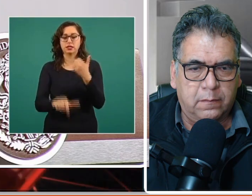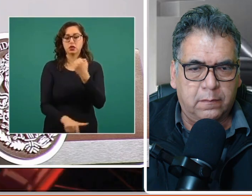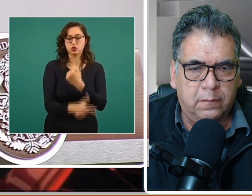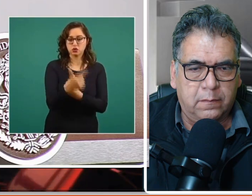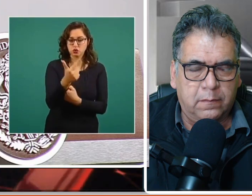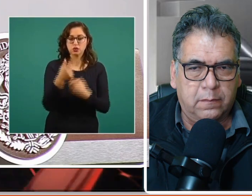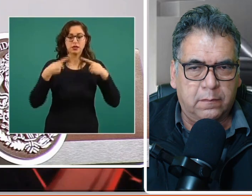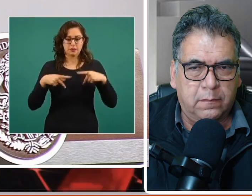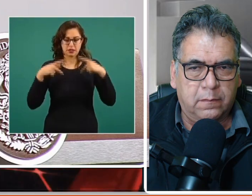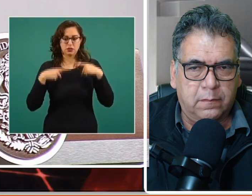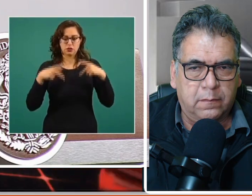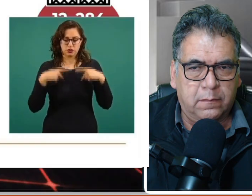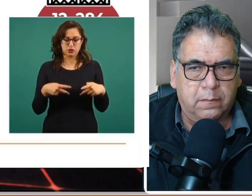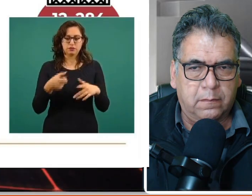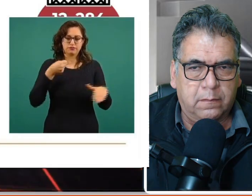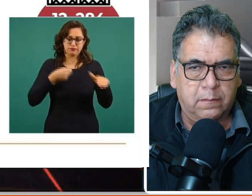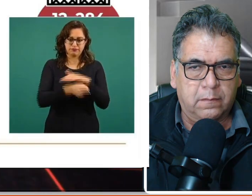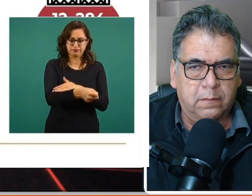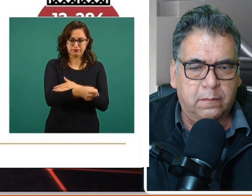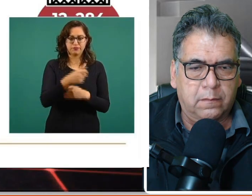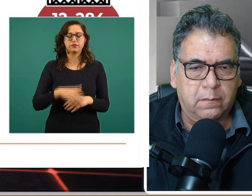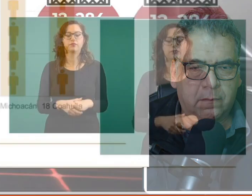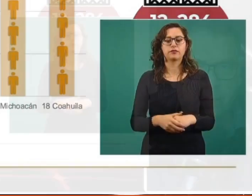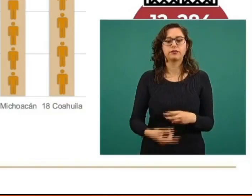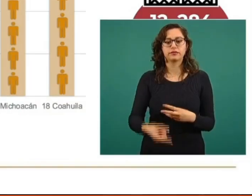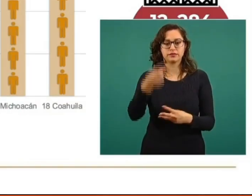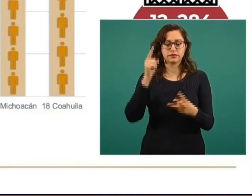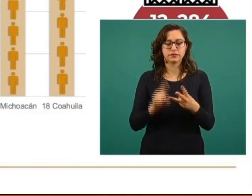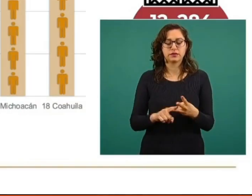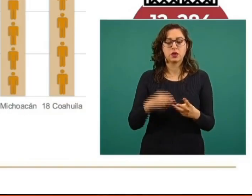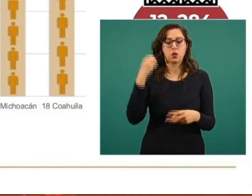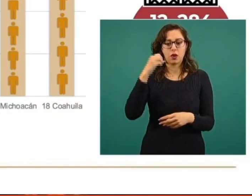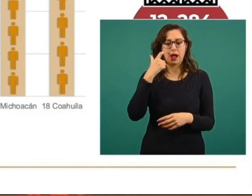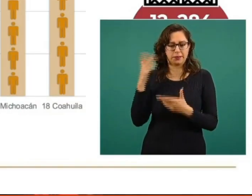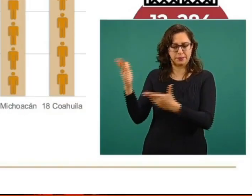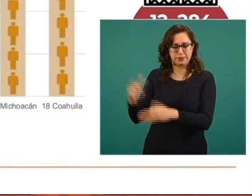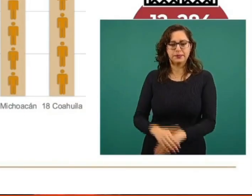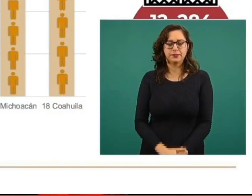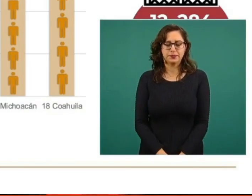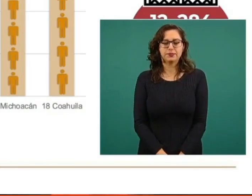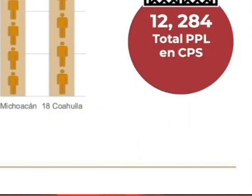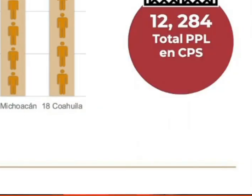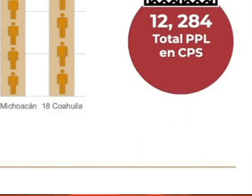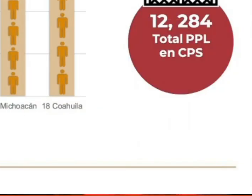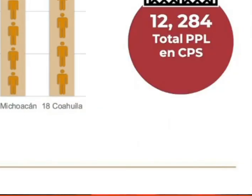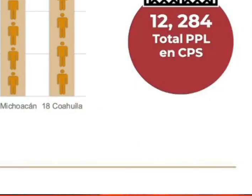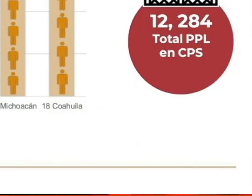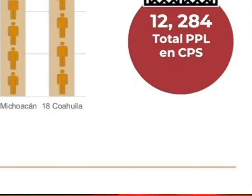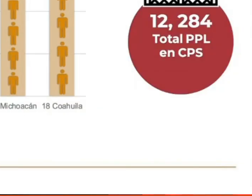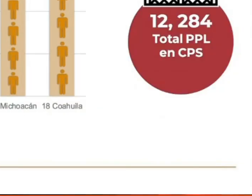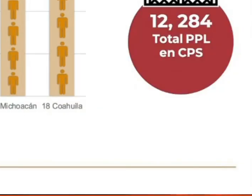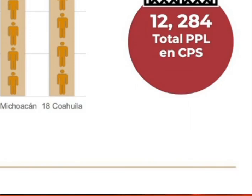1,912 PPLs, en tanto que el caso de Oaxaca tiene una ocupación del